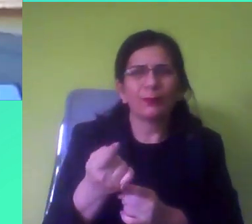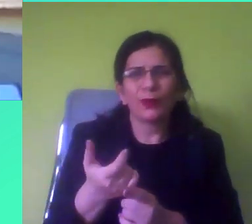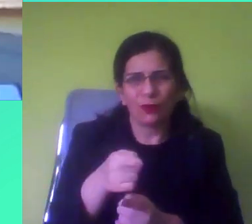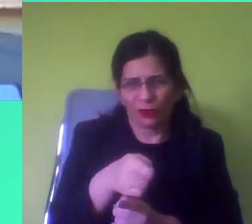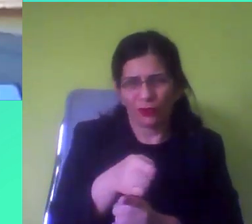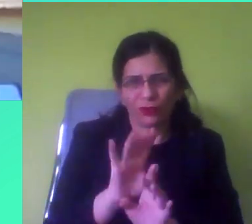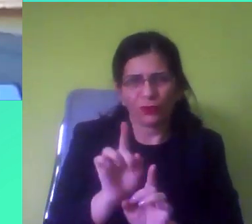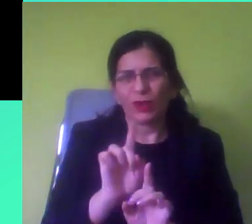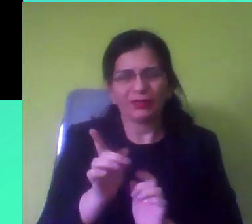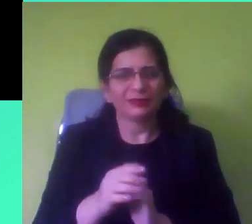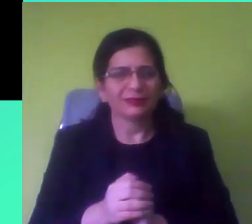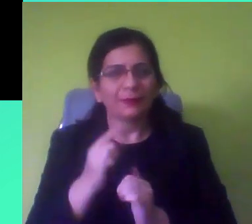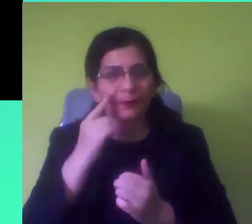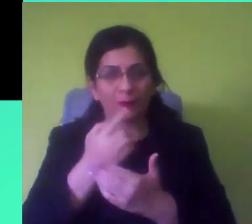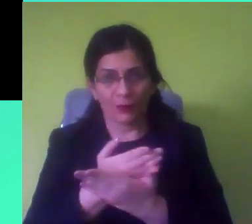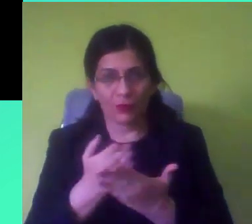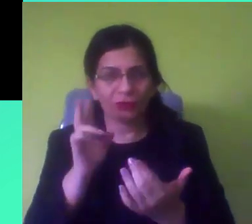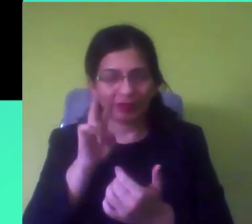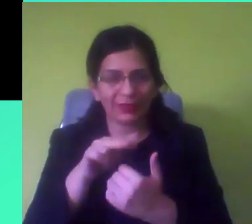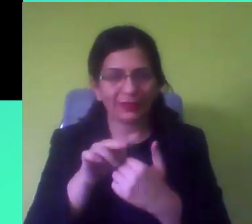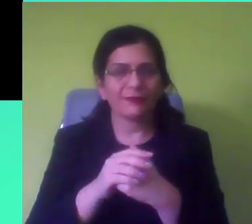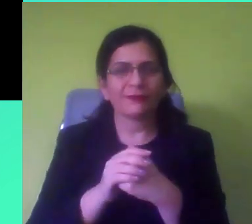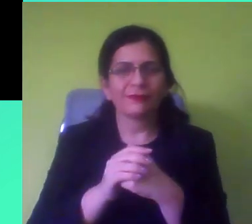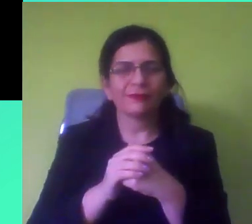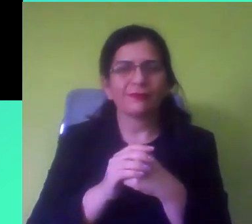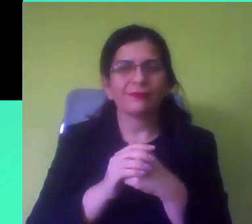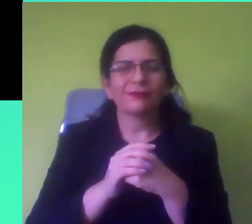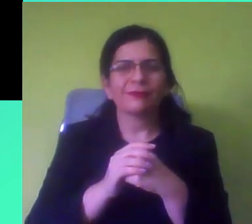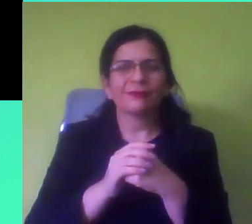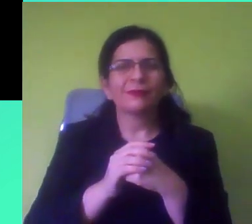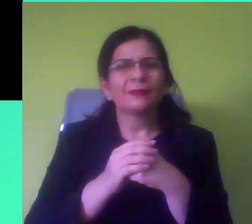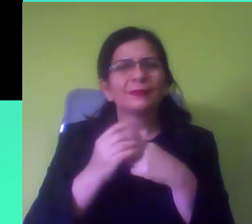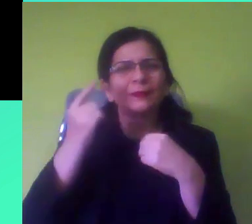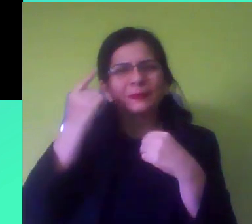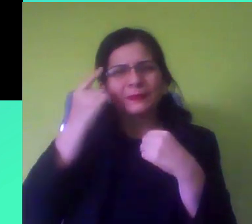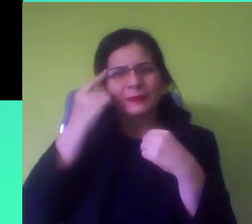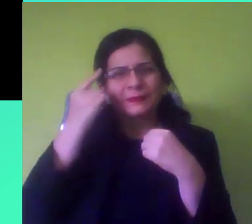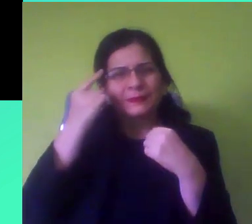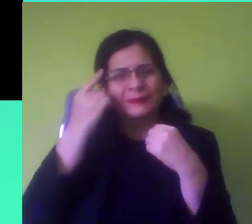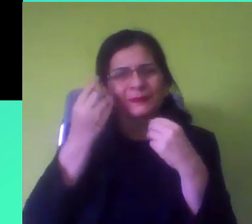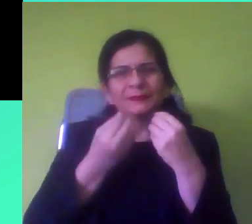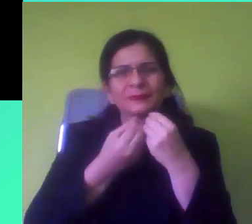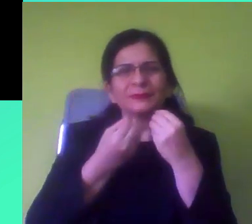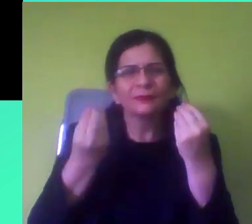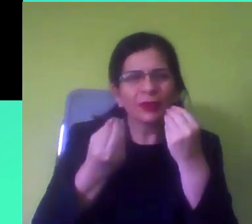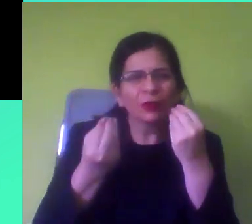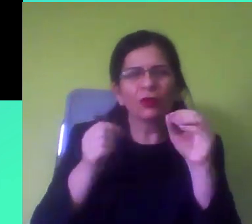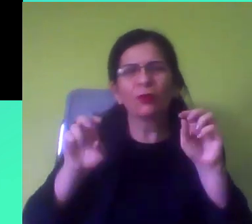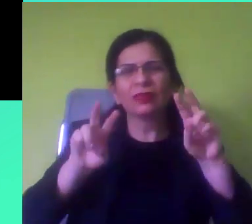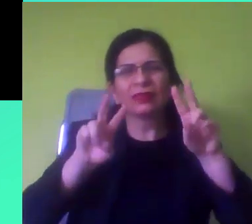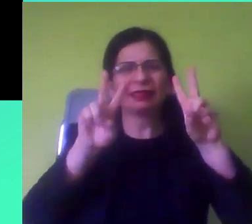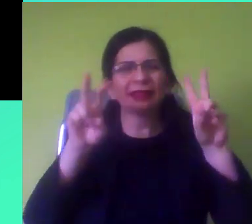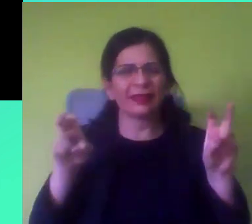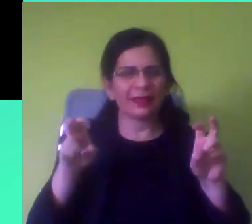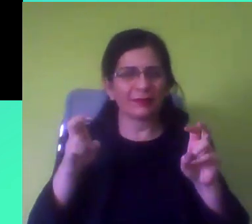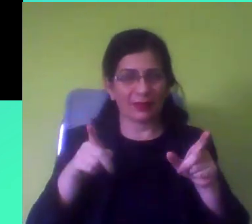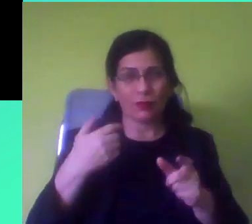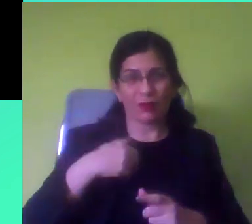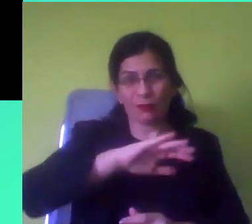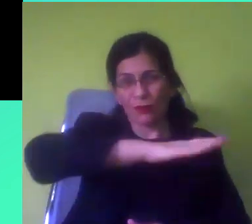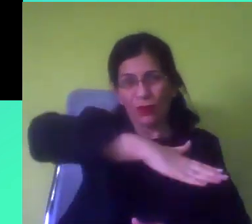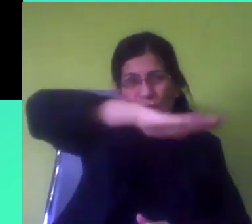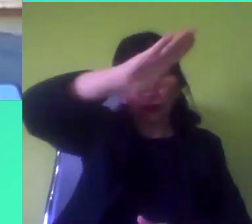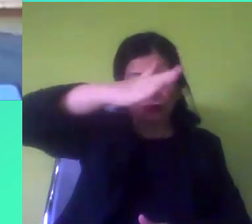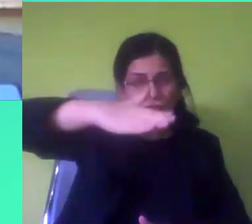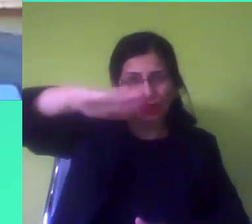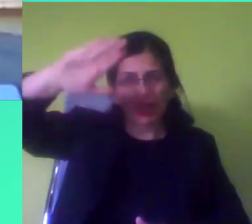principalmente ocupadas por glaciares. Si pensamos en cómo se distribuye la precipitación a lo largo de la cordillera de